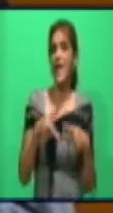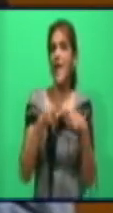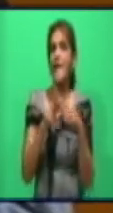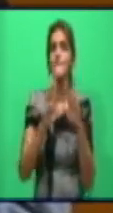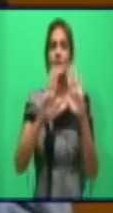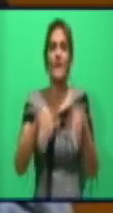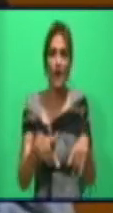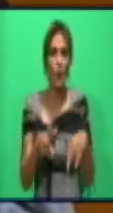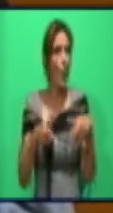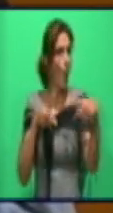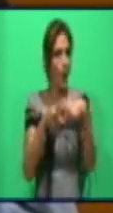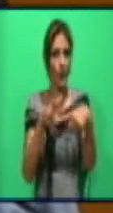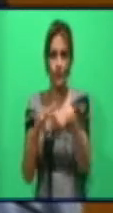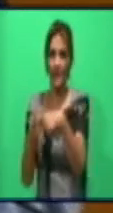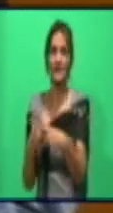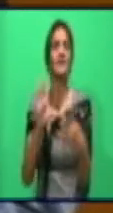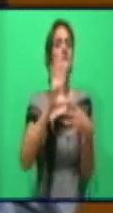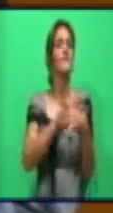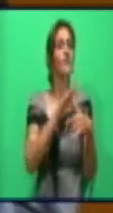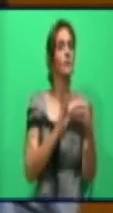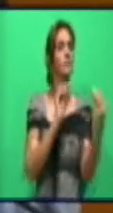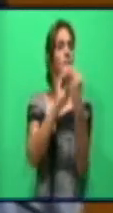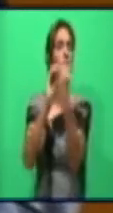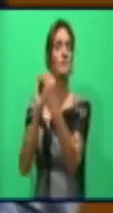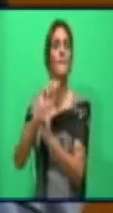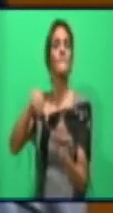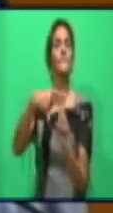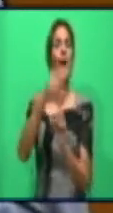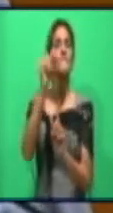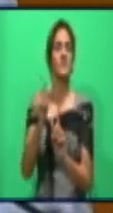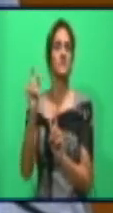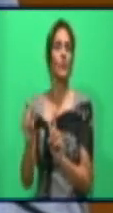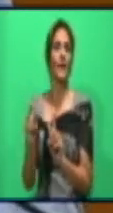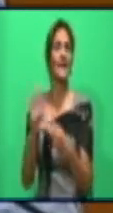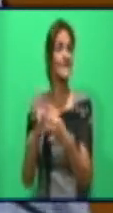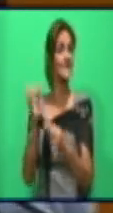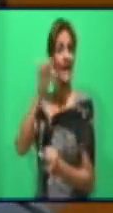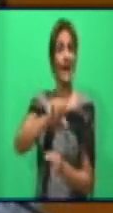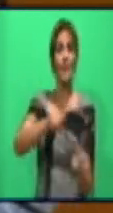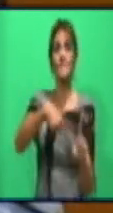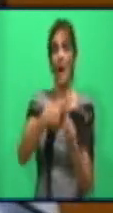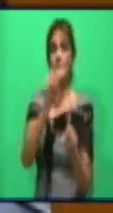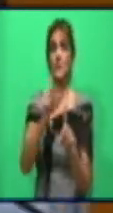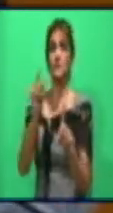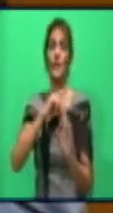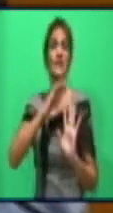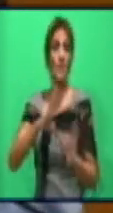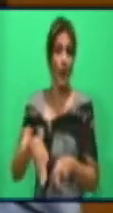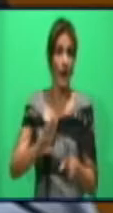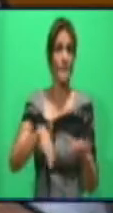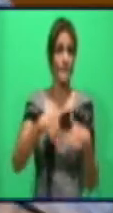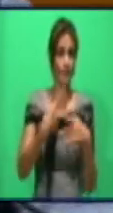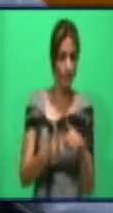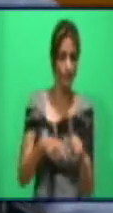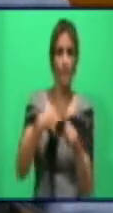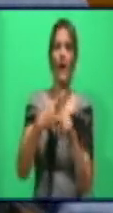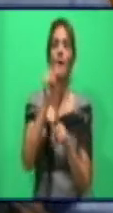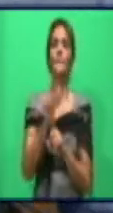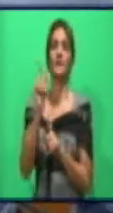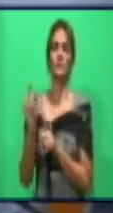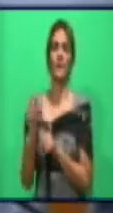enfermen más personas y por tanto que se agraven más personas que fallezcan más granmenses en estos momentos en la idea de